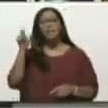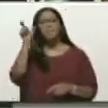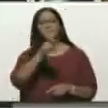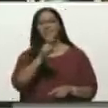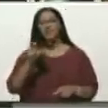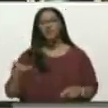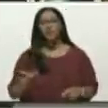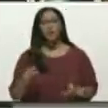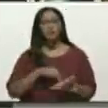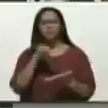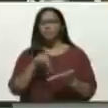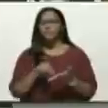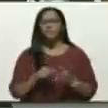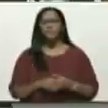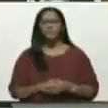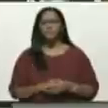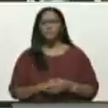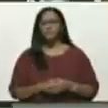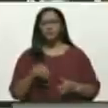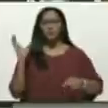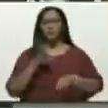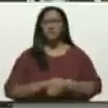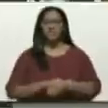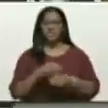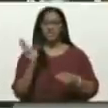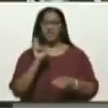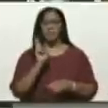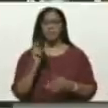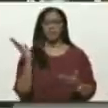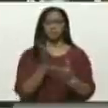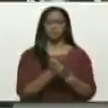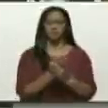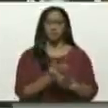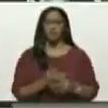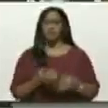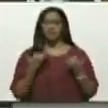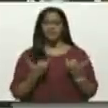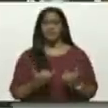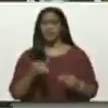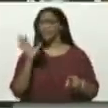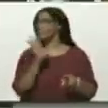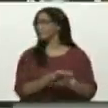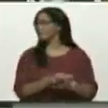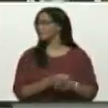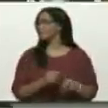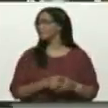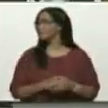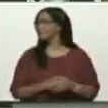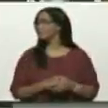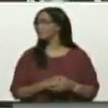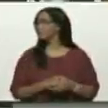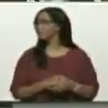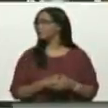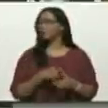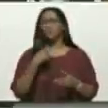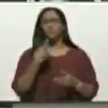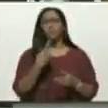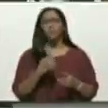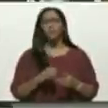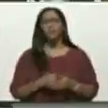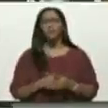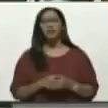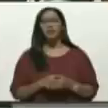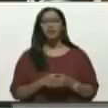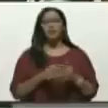abre expediente inmediatamente, y bueno, ya perseguido por el imperialismo. Pues. Hay quienes caen en el chantaje y se